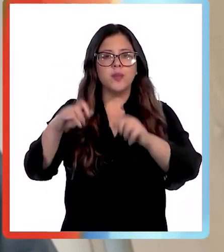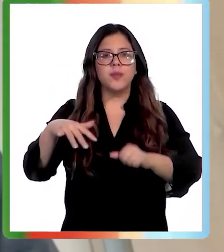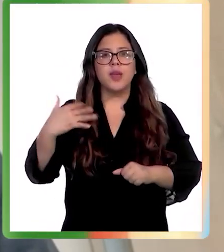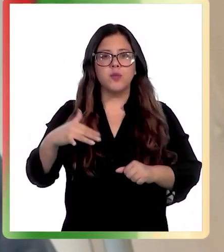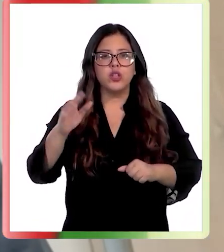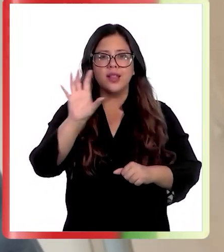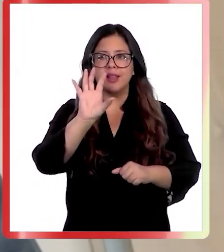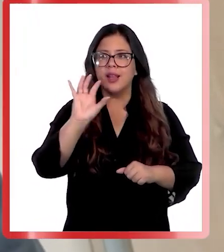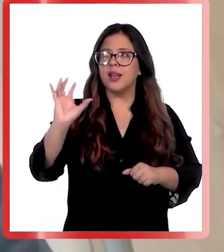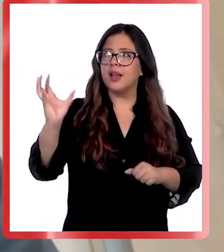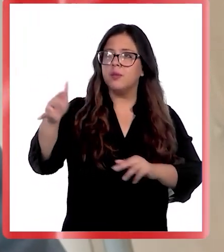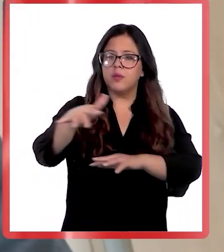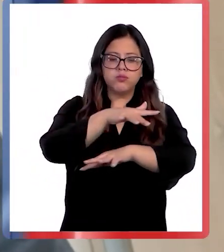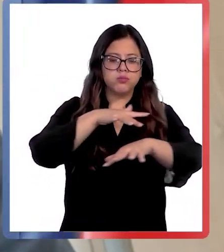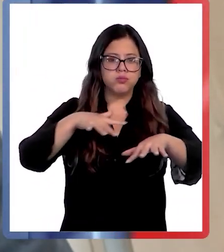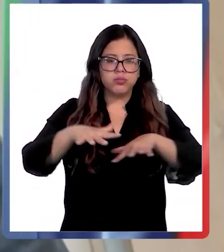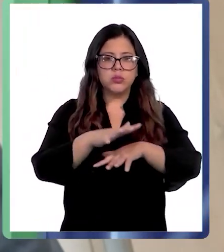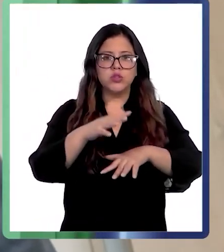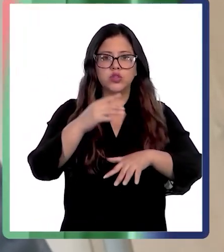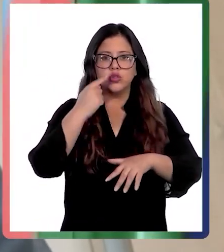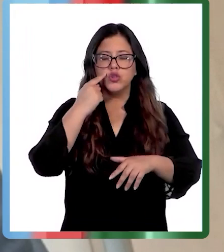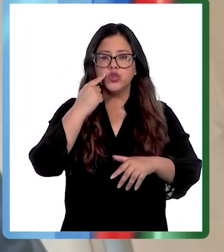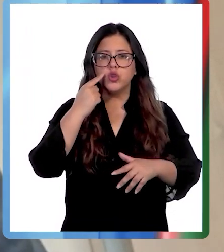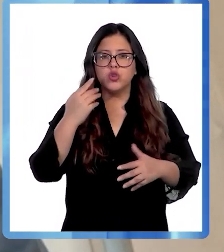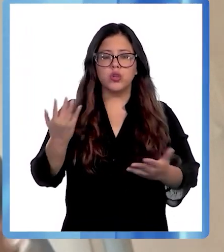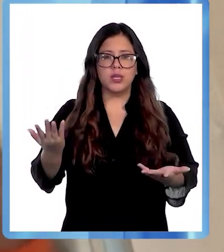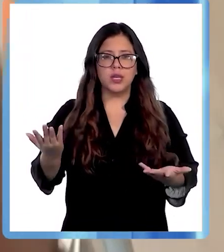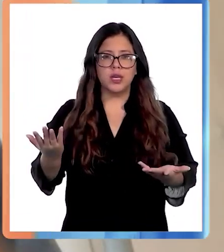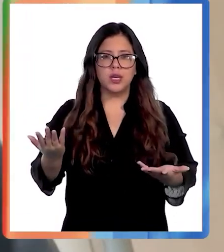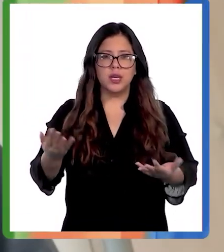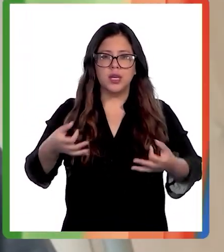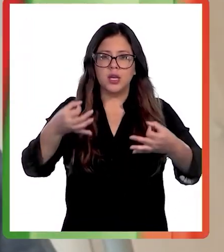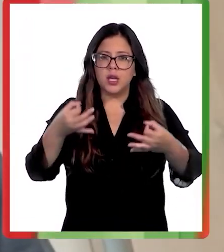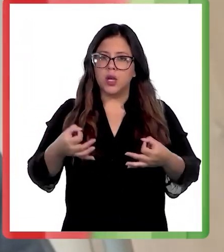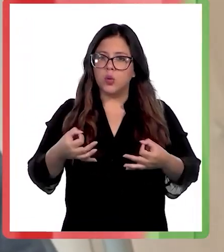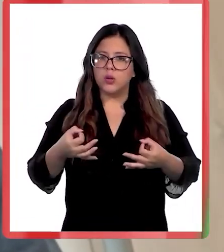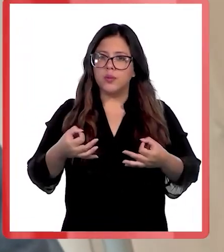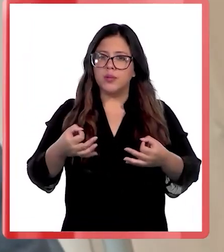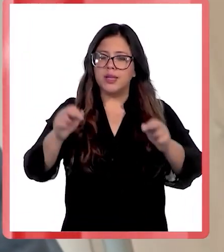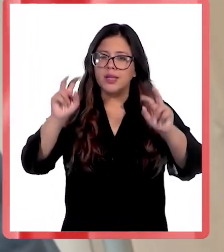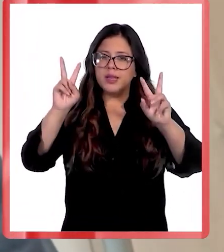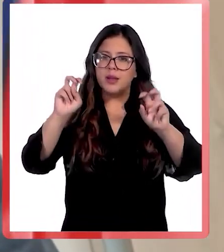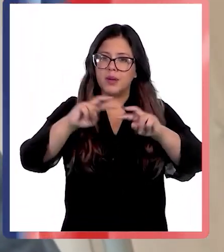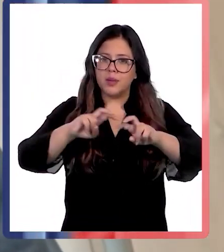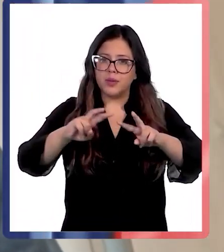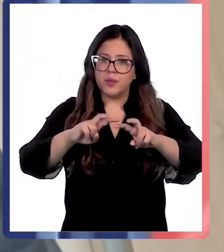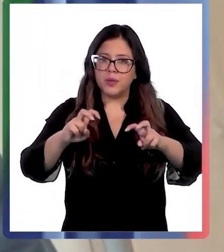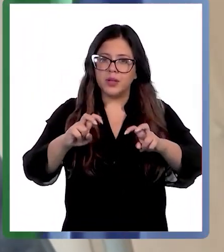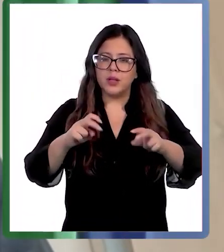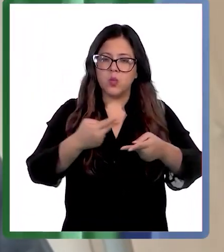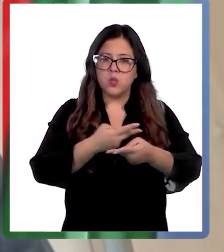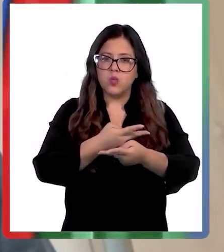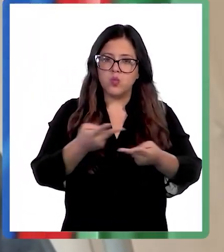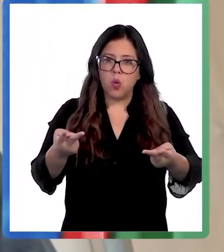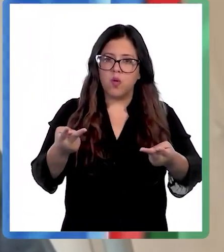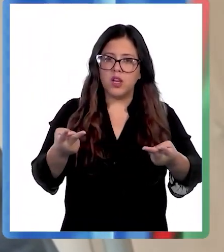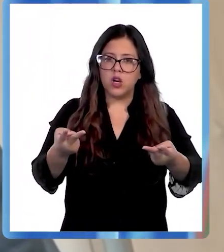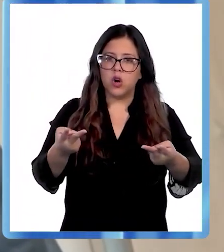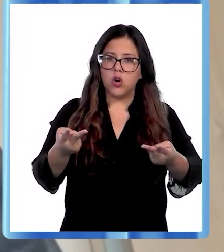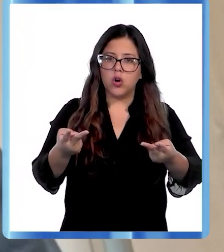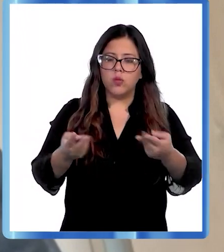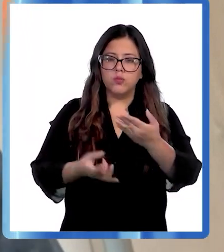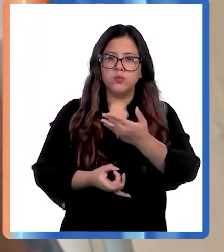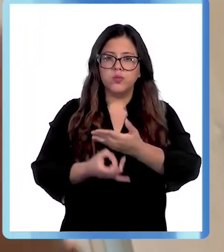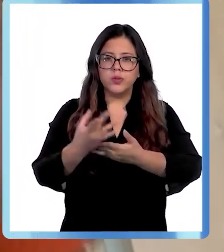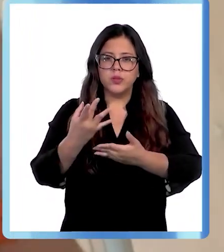tener el cambio climático, pero ya The Lancet trazó un estudio, publicó un estudio que se llama The Lancet Countdown, donde